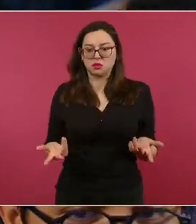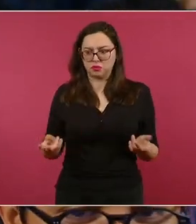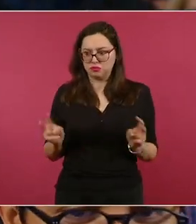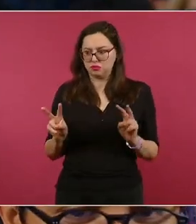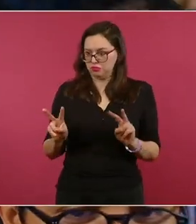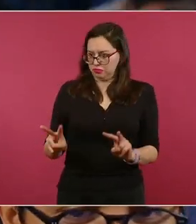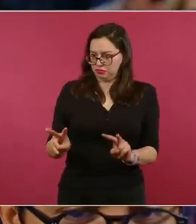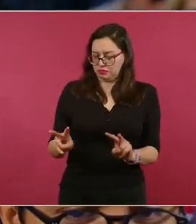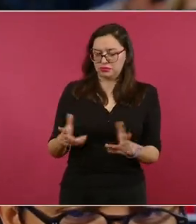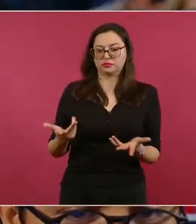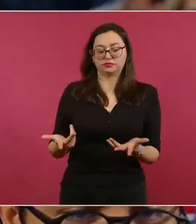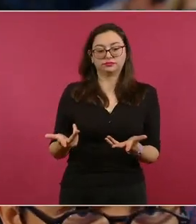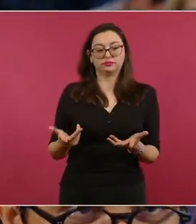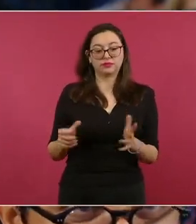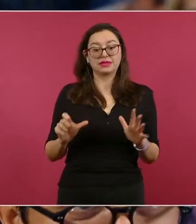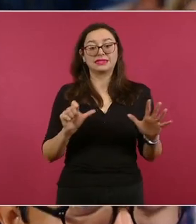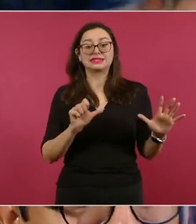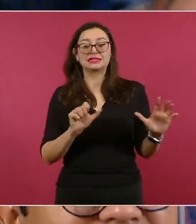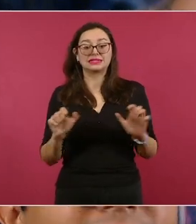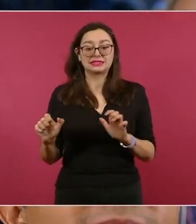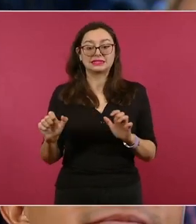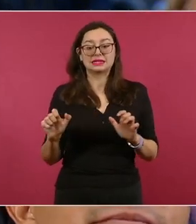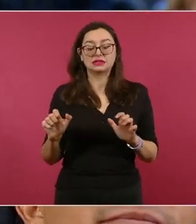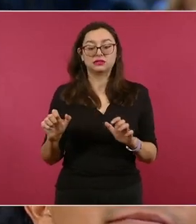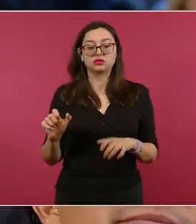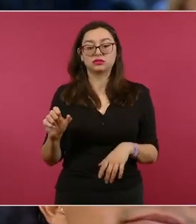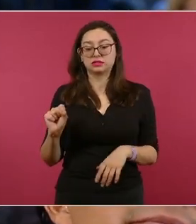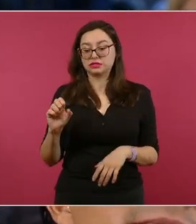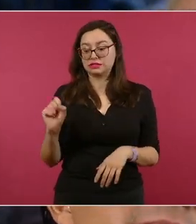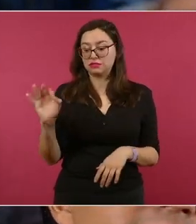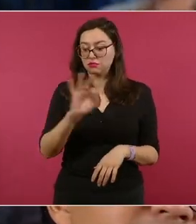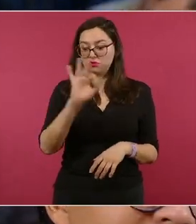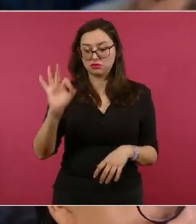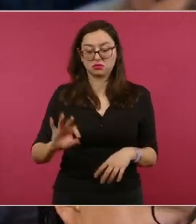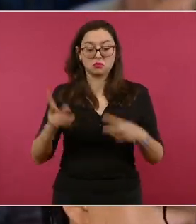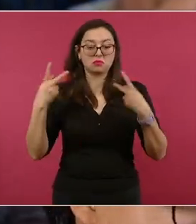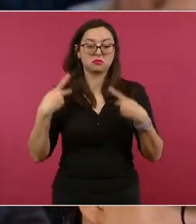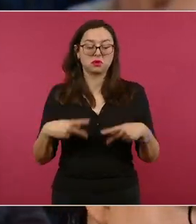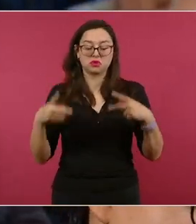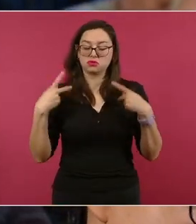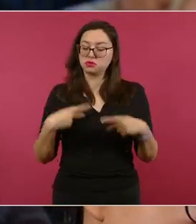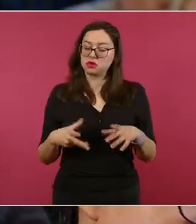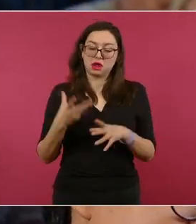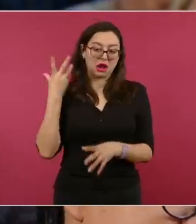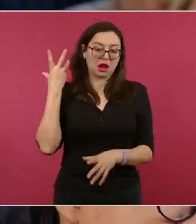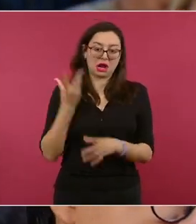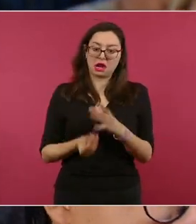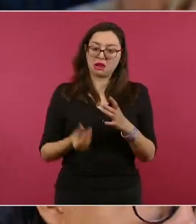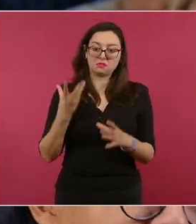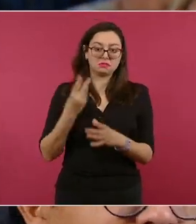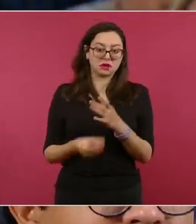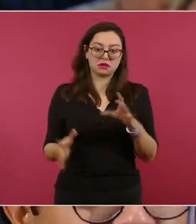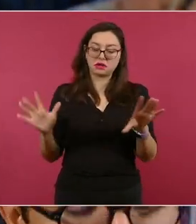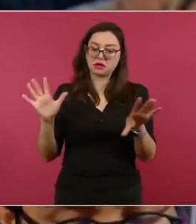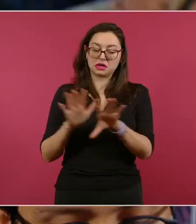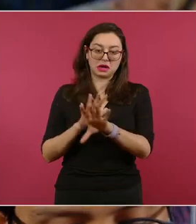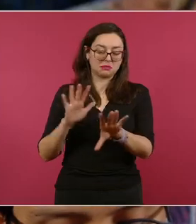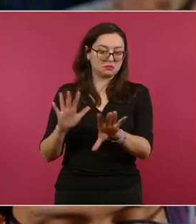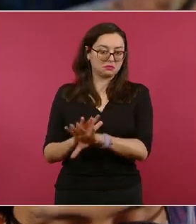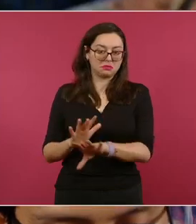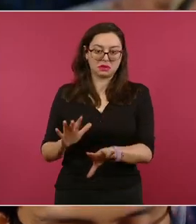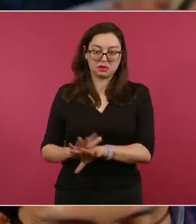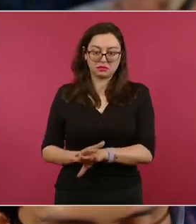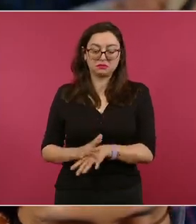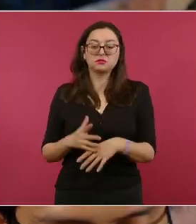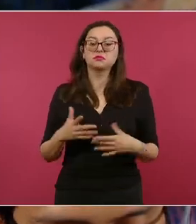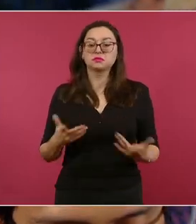un 160% de personas que han sido desplazadas por este tipo de violencia, esto documentado por organizaciones que están en los